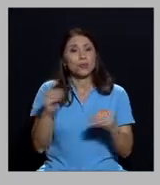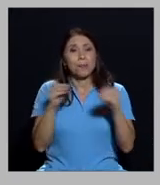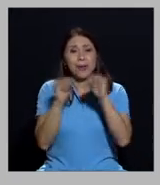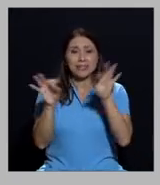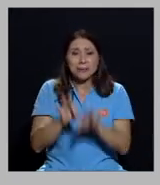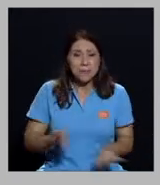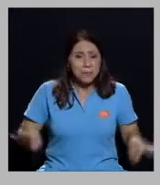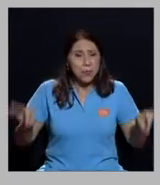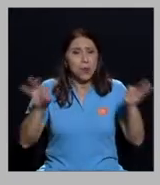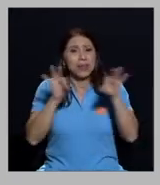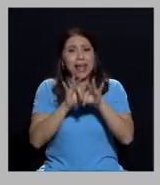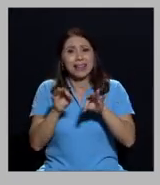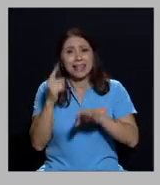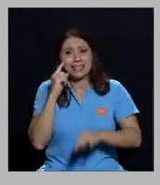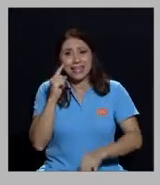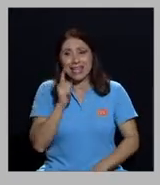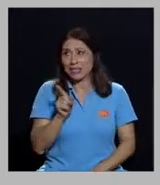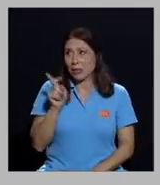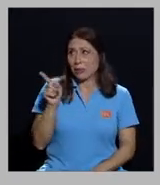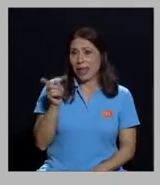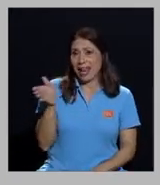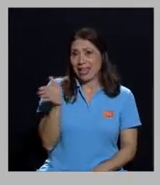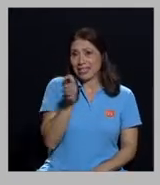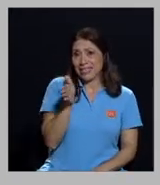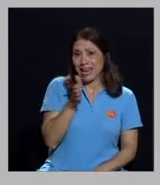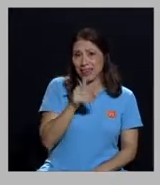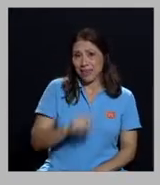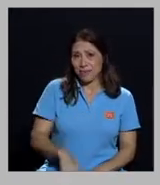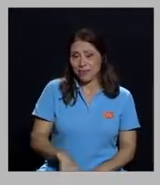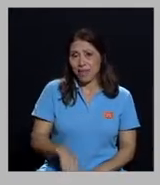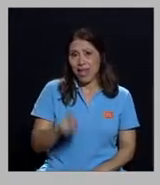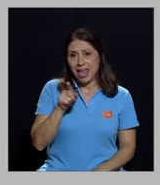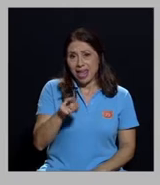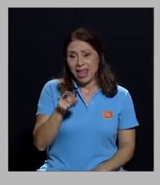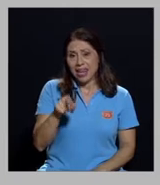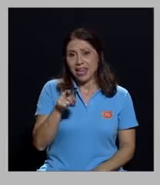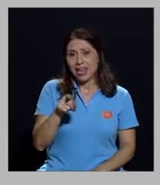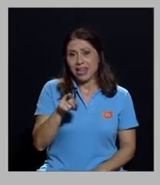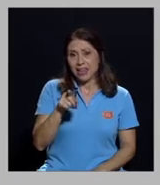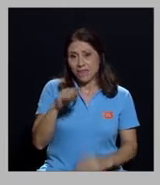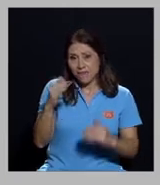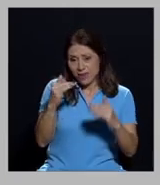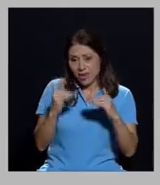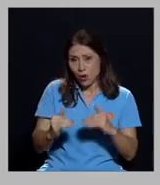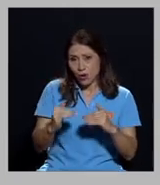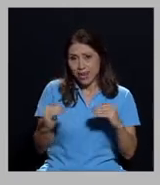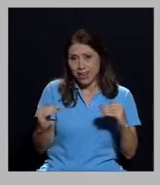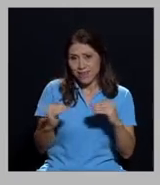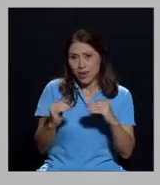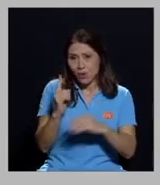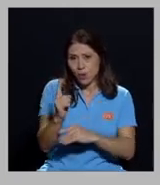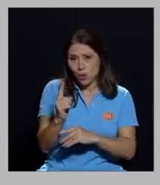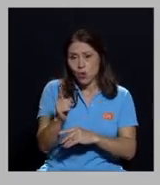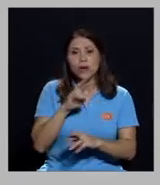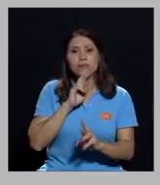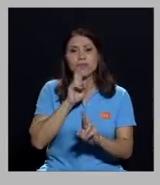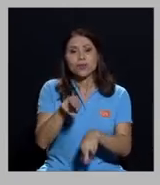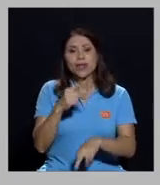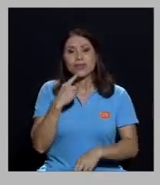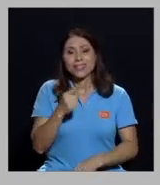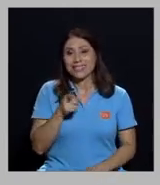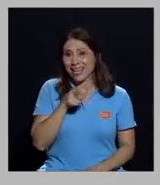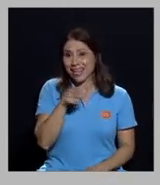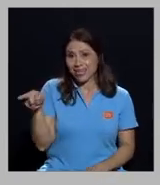el nivel inferior y el nivel 1 bueno esos son muchachos que en los resultados los resultados dicen que no pueden